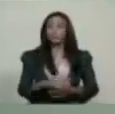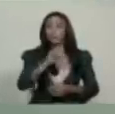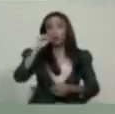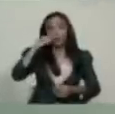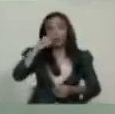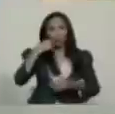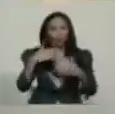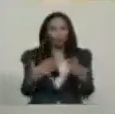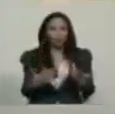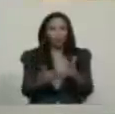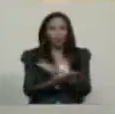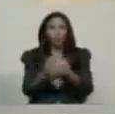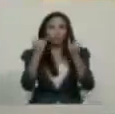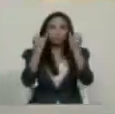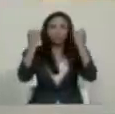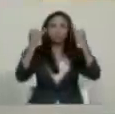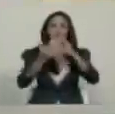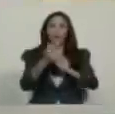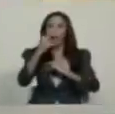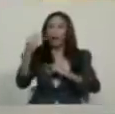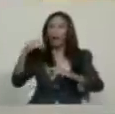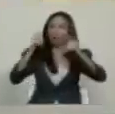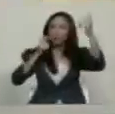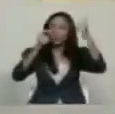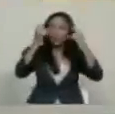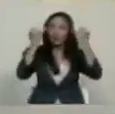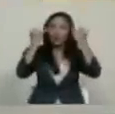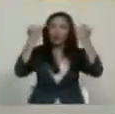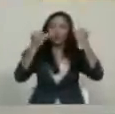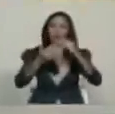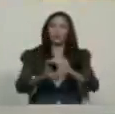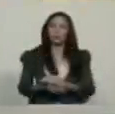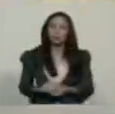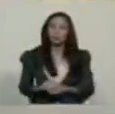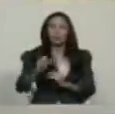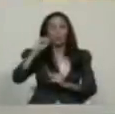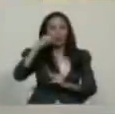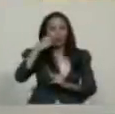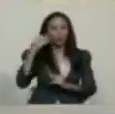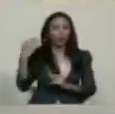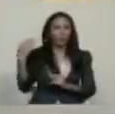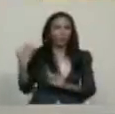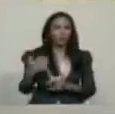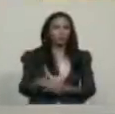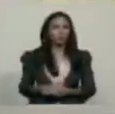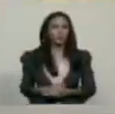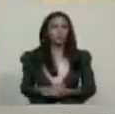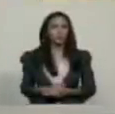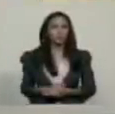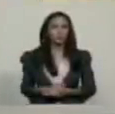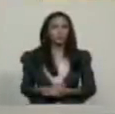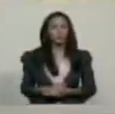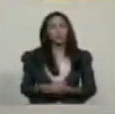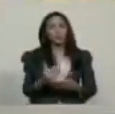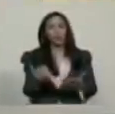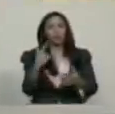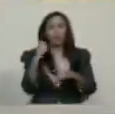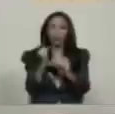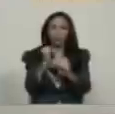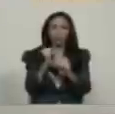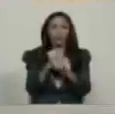coltán fue un descubrimiento del comandante Chávez. Lo recordamos. Quienes estábamos en el gabinete